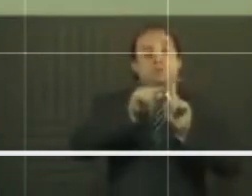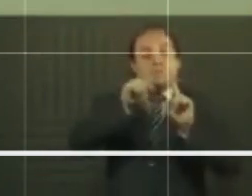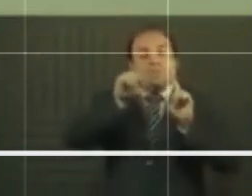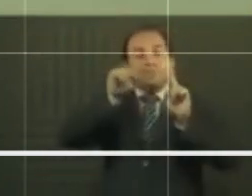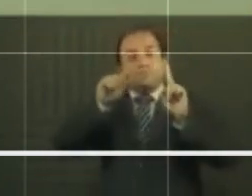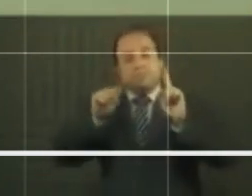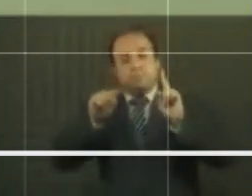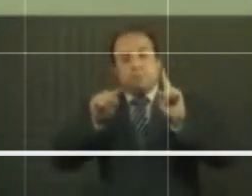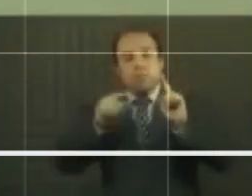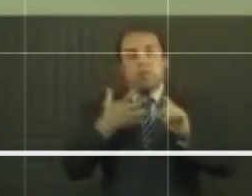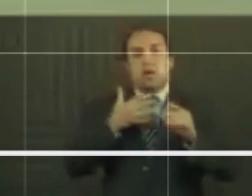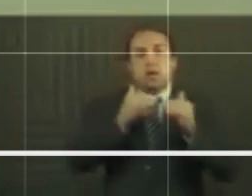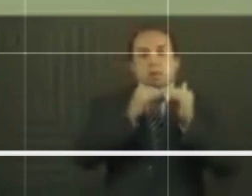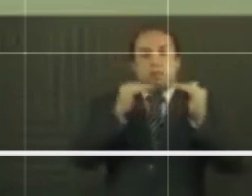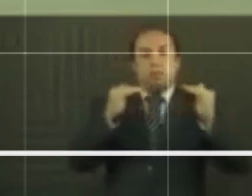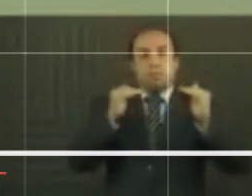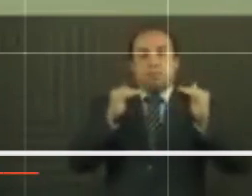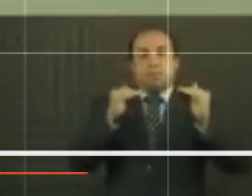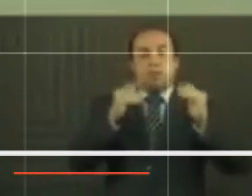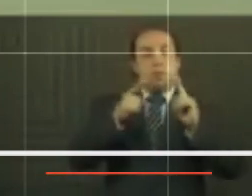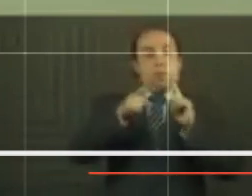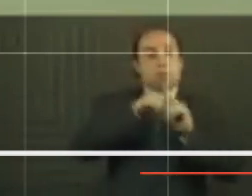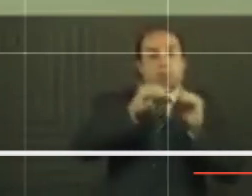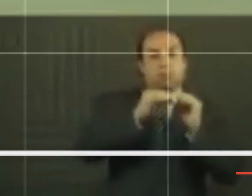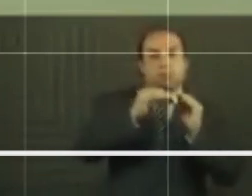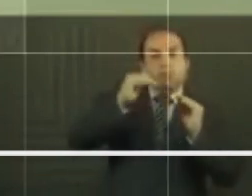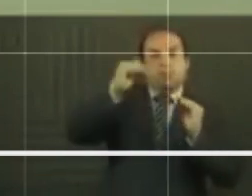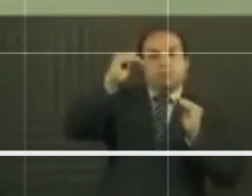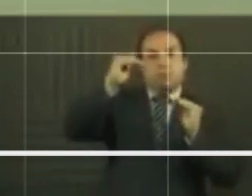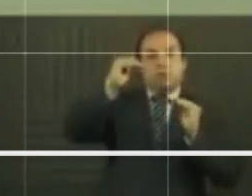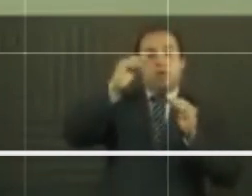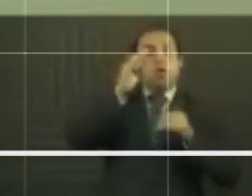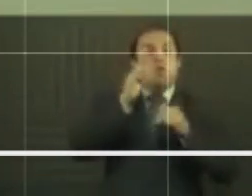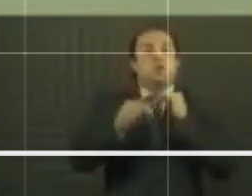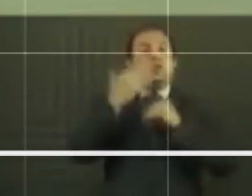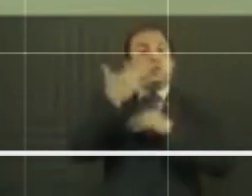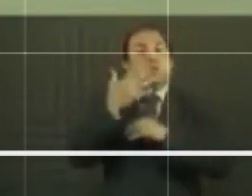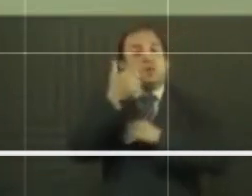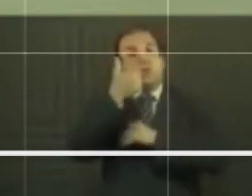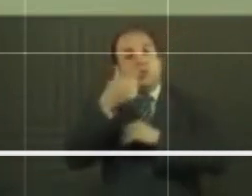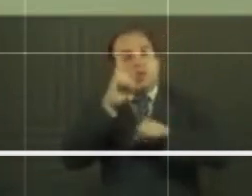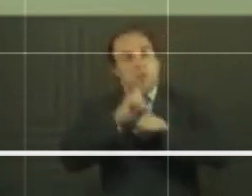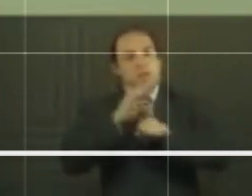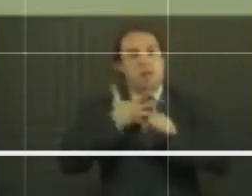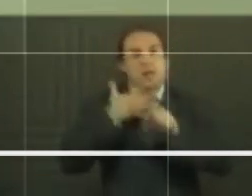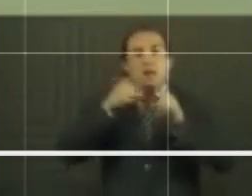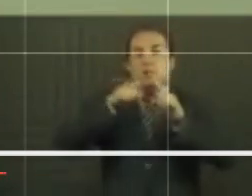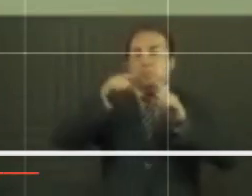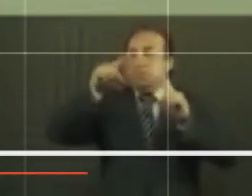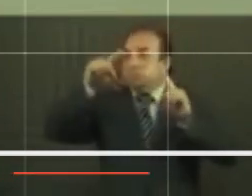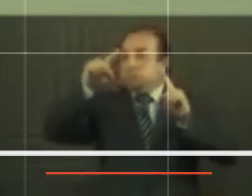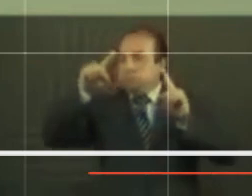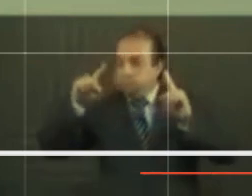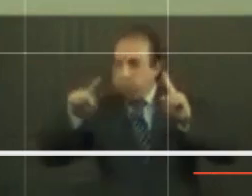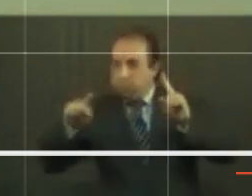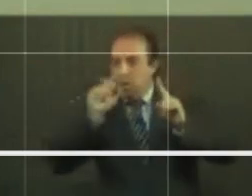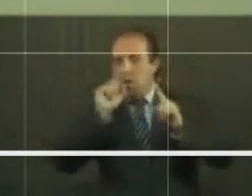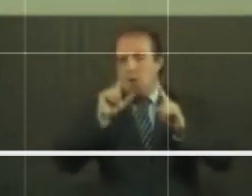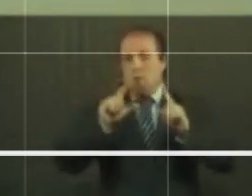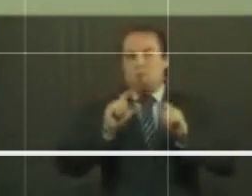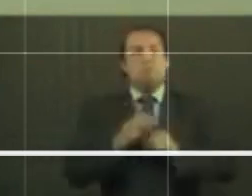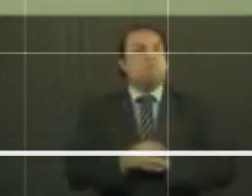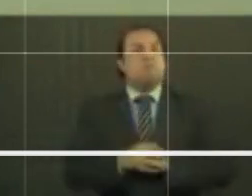una estabilización del crecimiento diario de positivos y afortunadamente en los últimos 5 o 6 días una tendencia a la baja en ese mismo